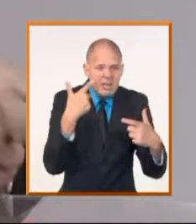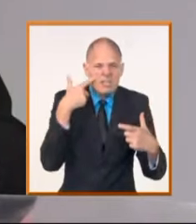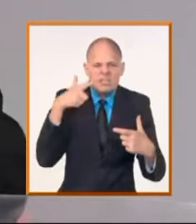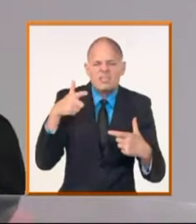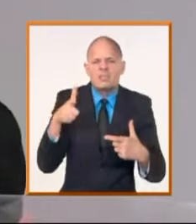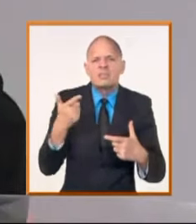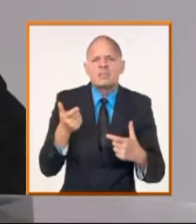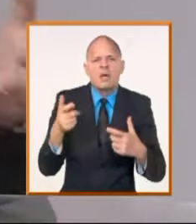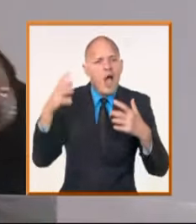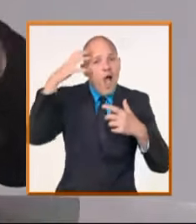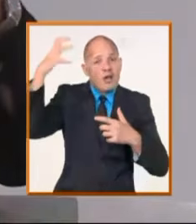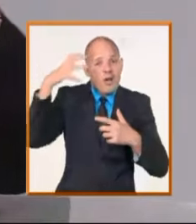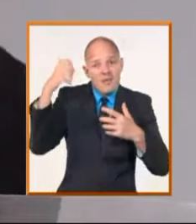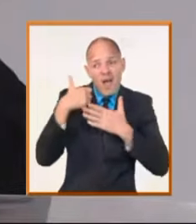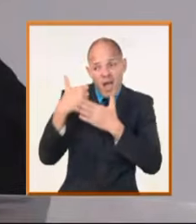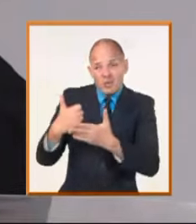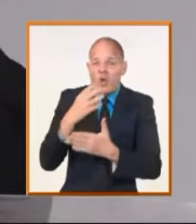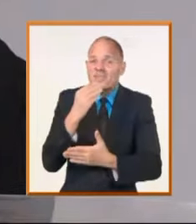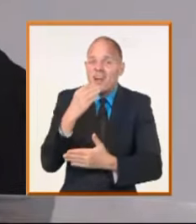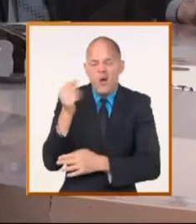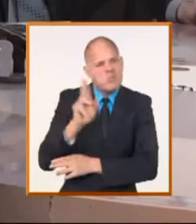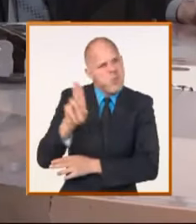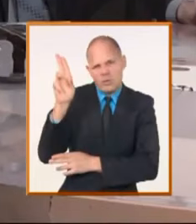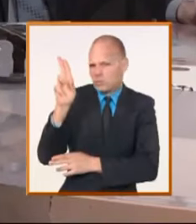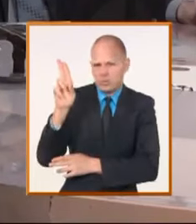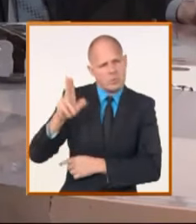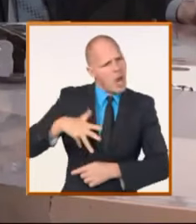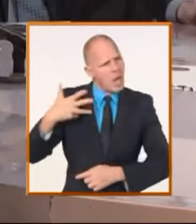que salieron muy recientemente ahora sobre eso, cómo hay